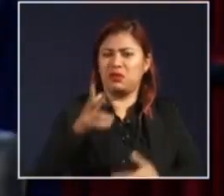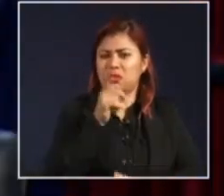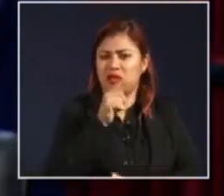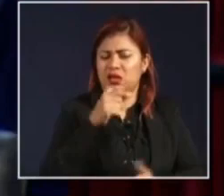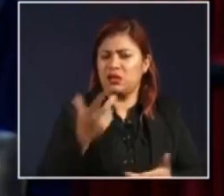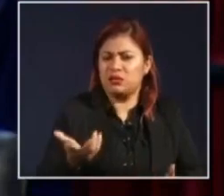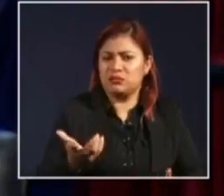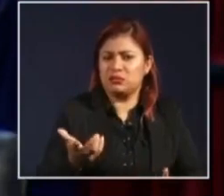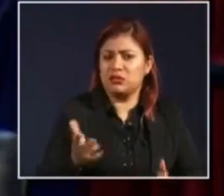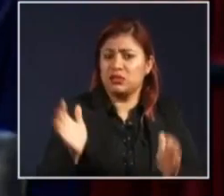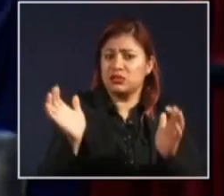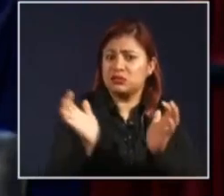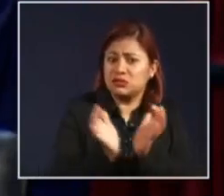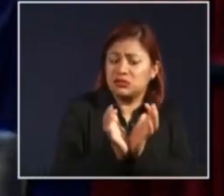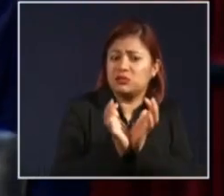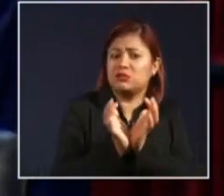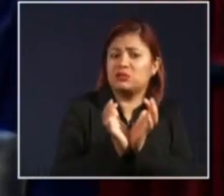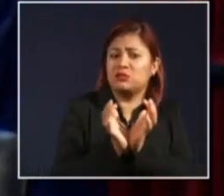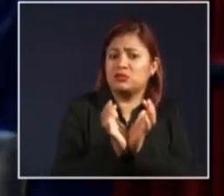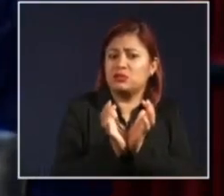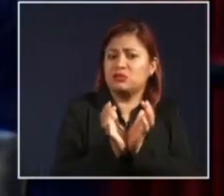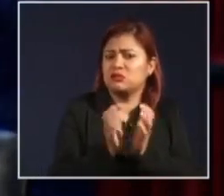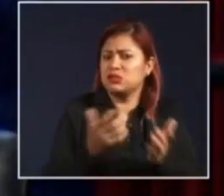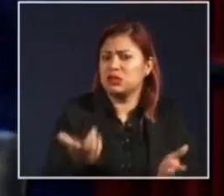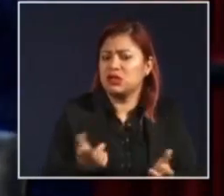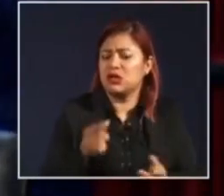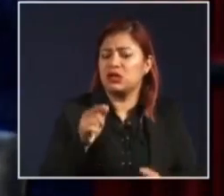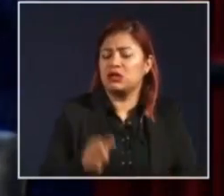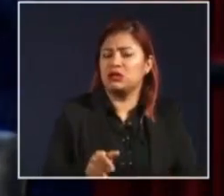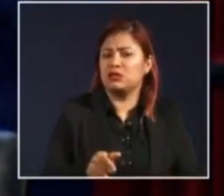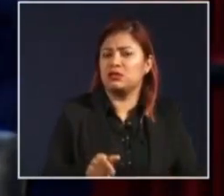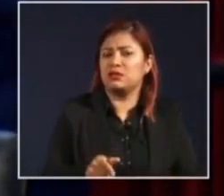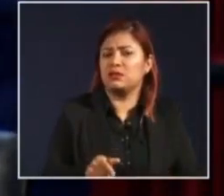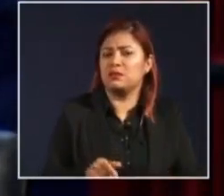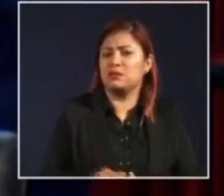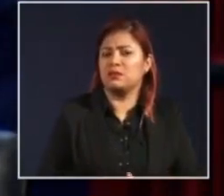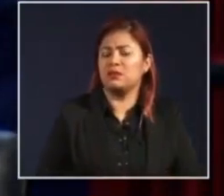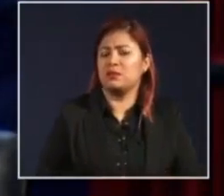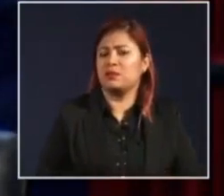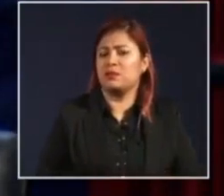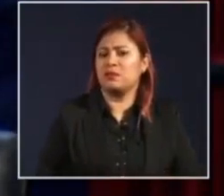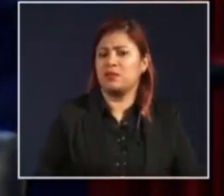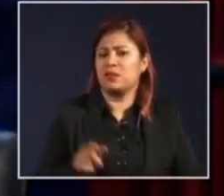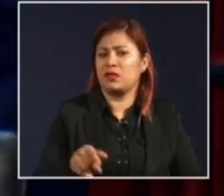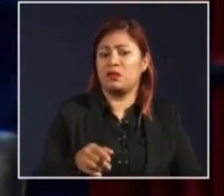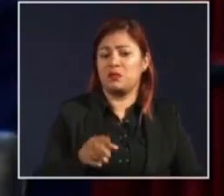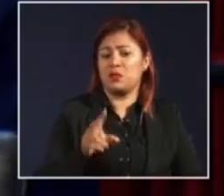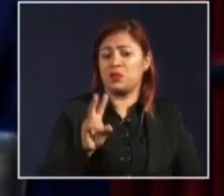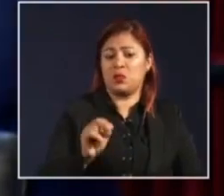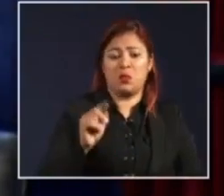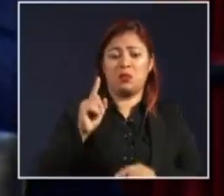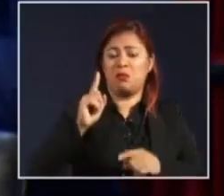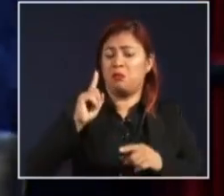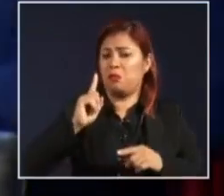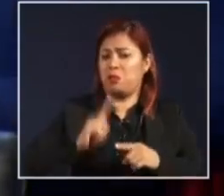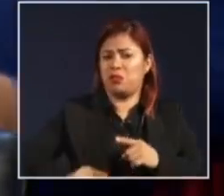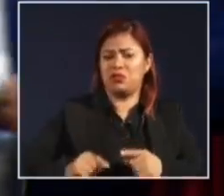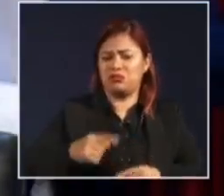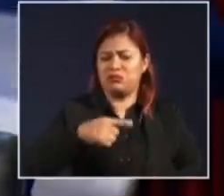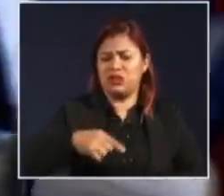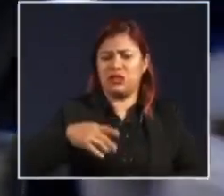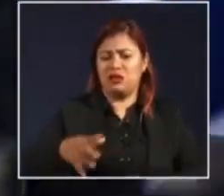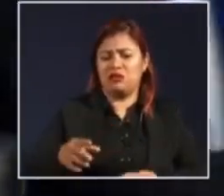las aseguradoras, quién tiene el monopolio y oligopolio de estas aseguradoras, pero no le pueden negar que después de haberse